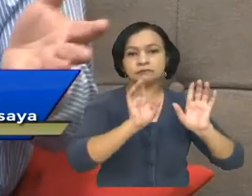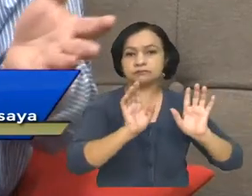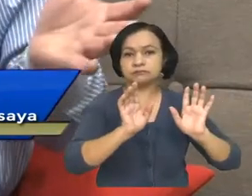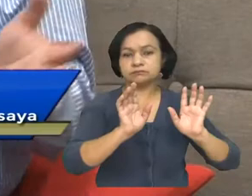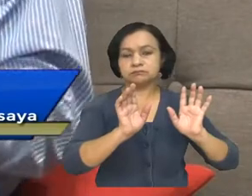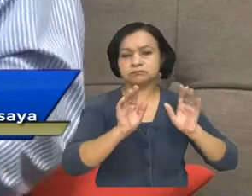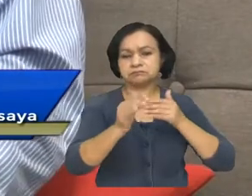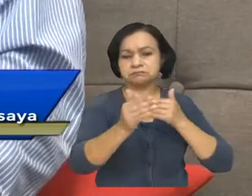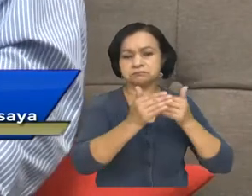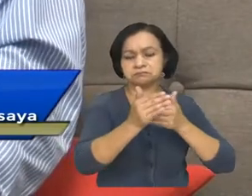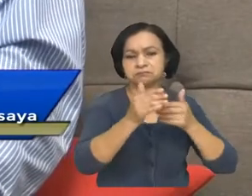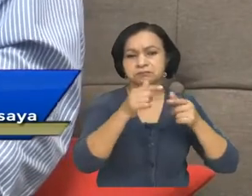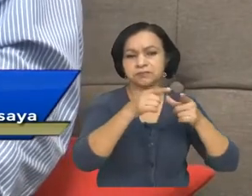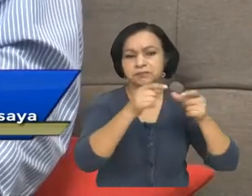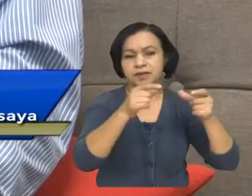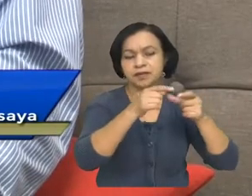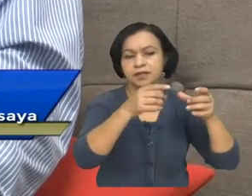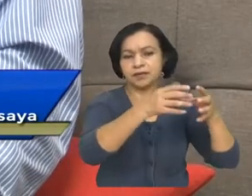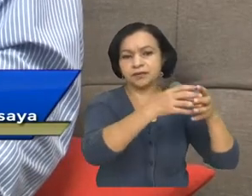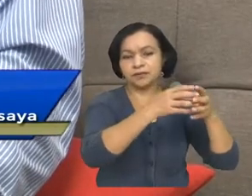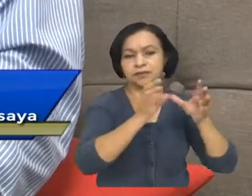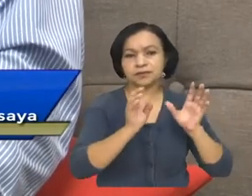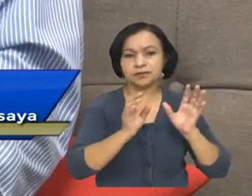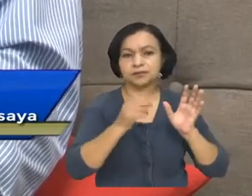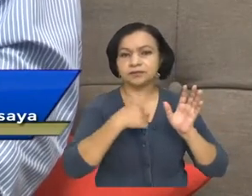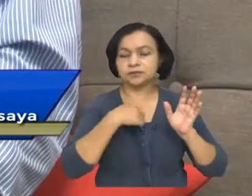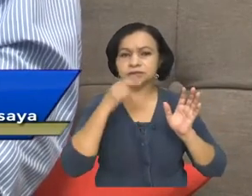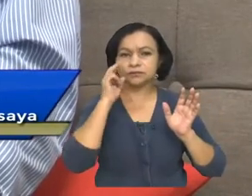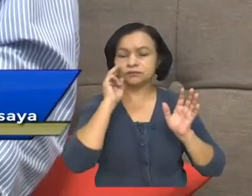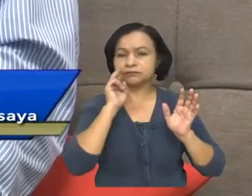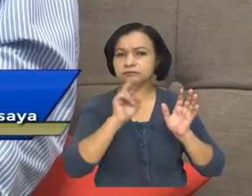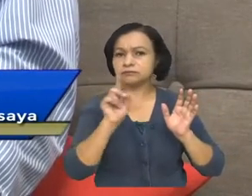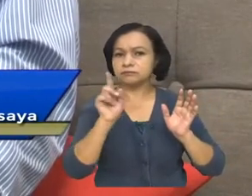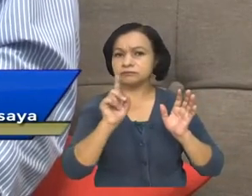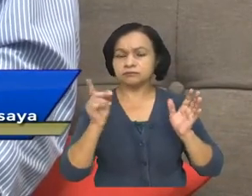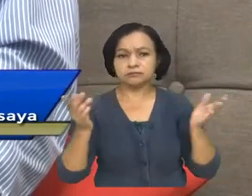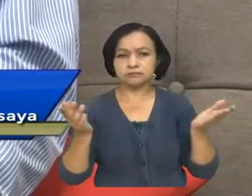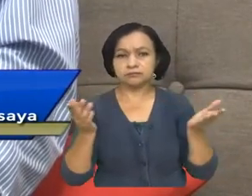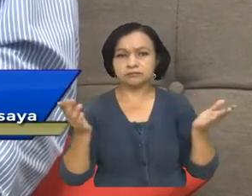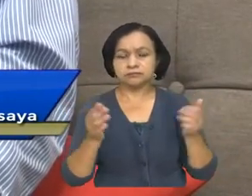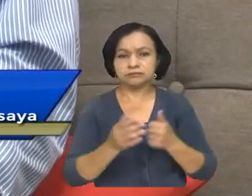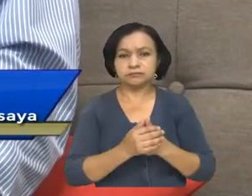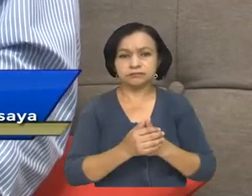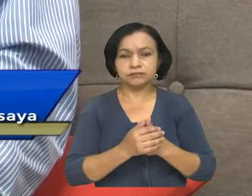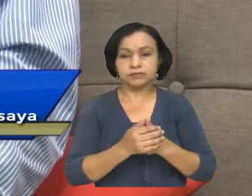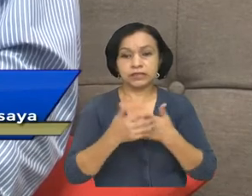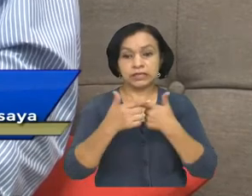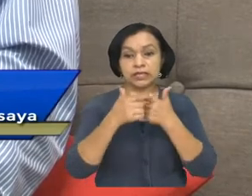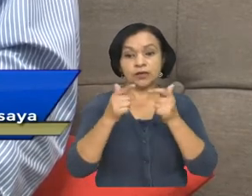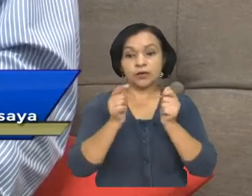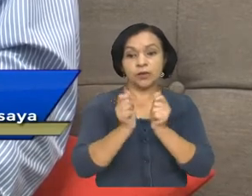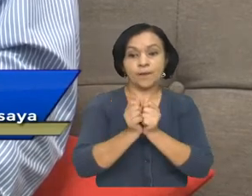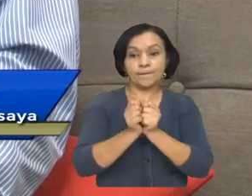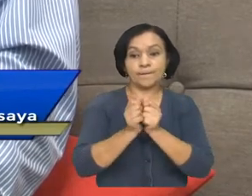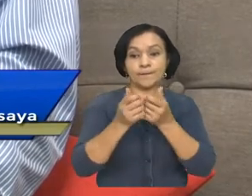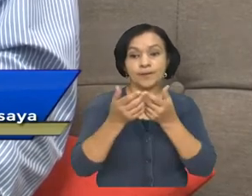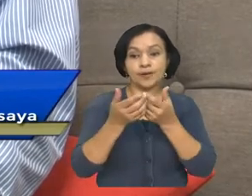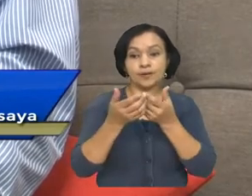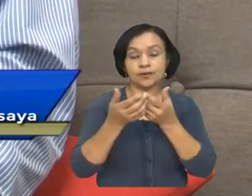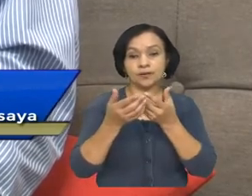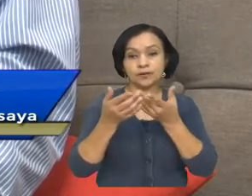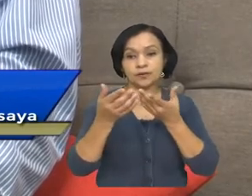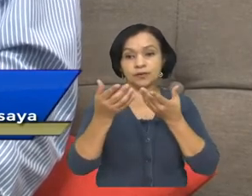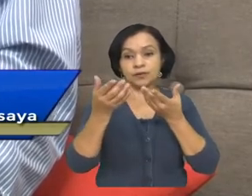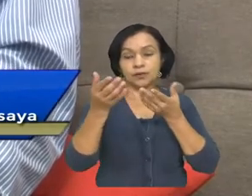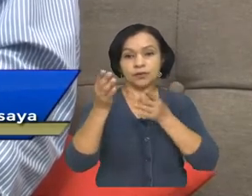una parte pequeña, porque realmente yo no vi los que iban adelante, porque nosotros como que ya nos incorporamos en